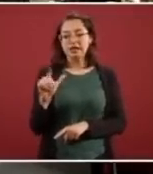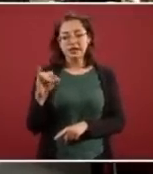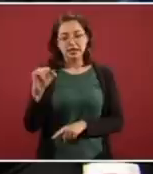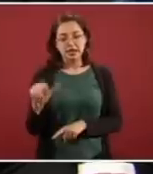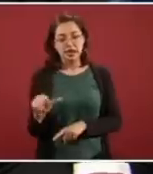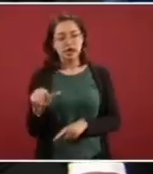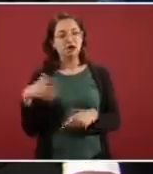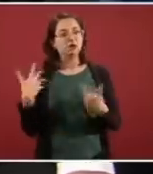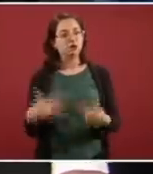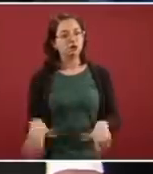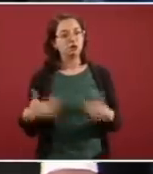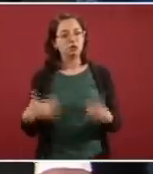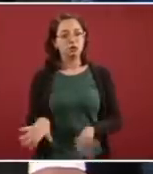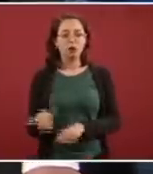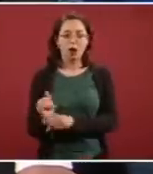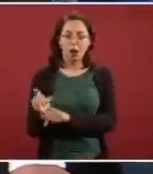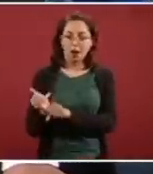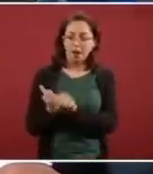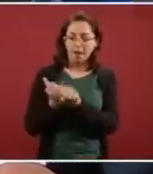que ha hecho investigación